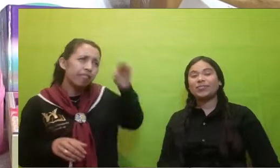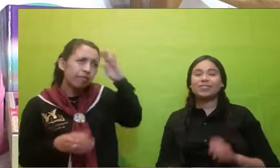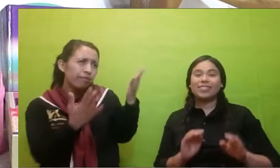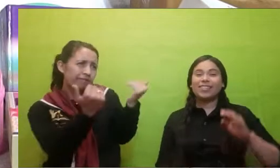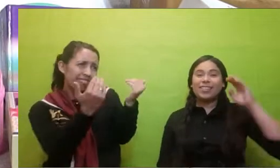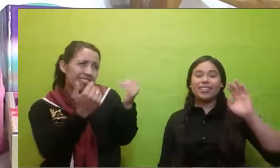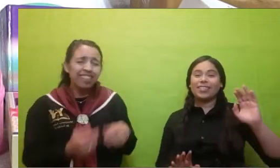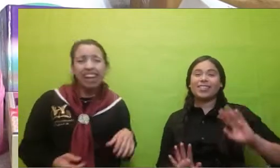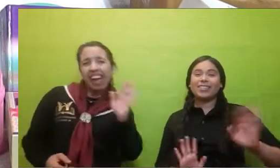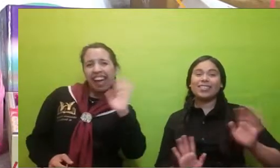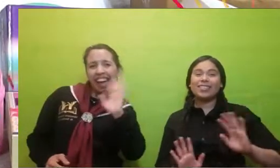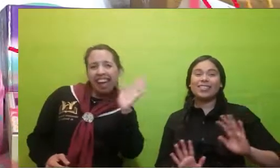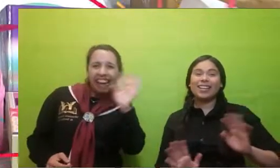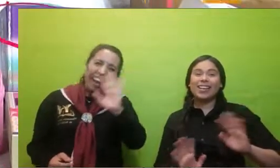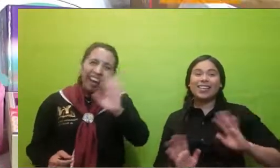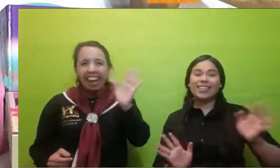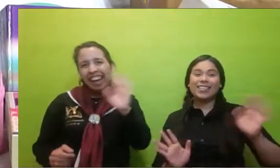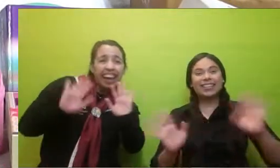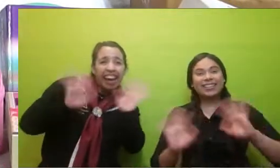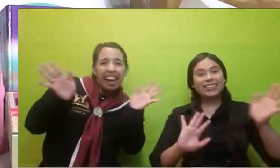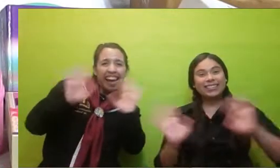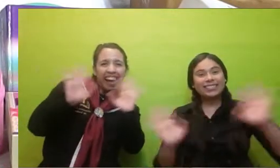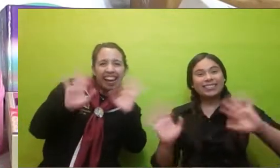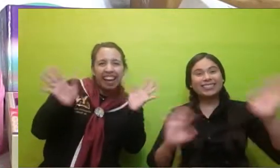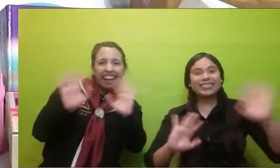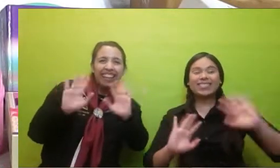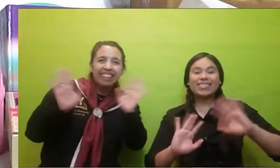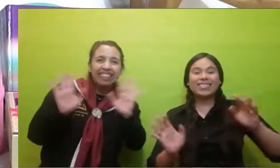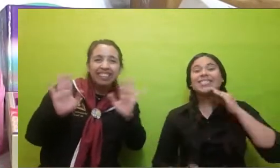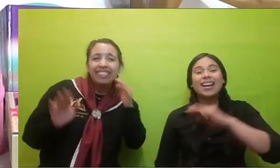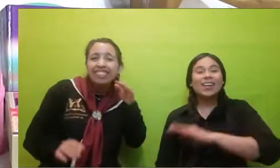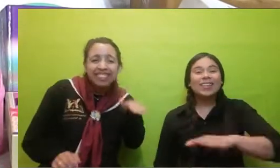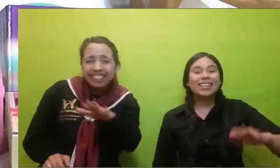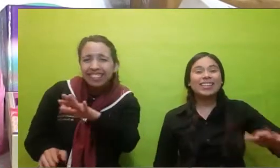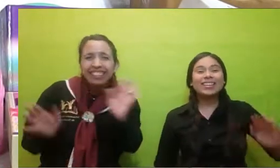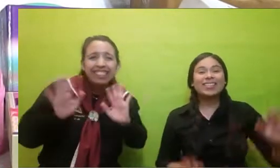Sí. Sé tú también un ángel de esperanza. ¡Chao! ¡Chao, amiguitos!